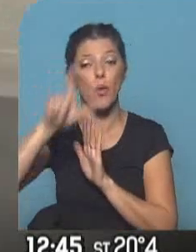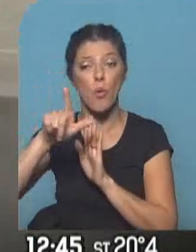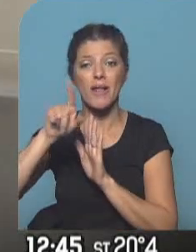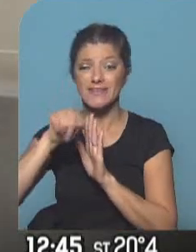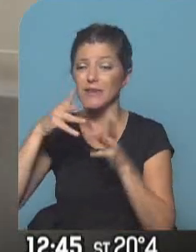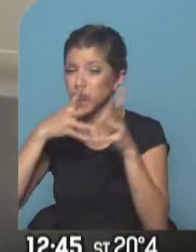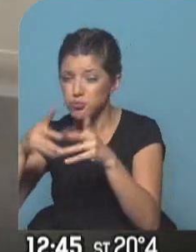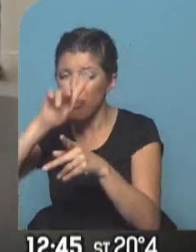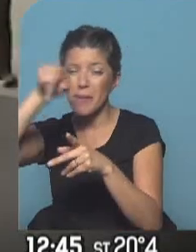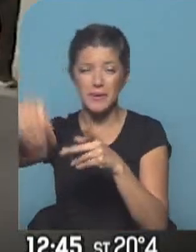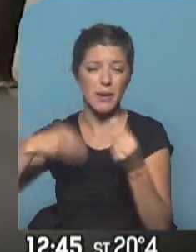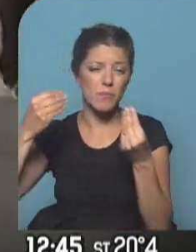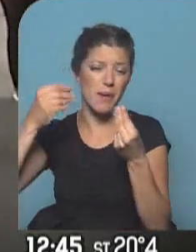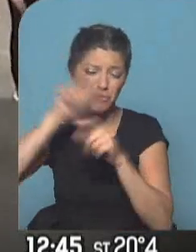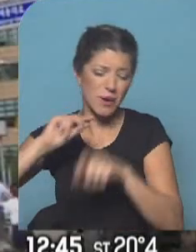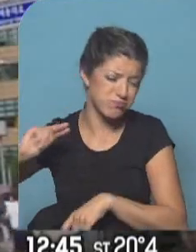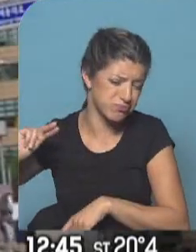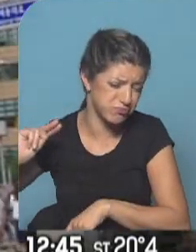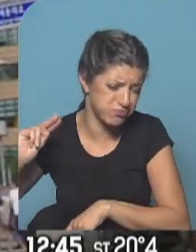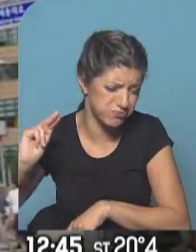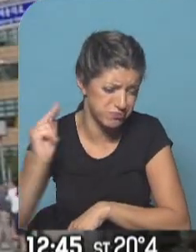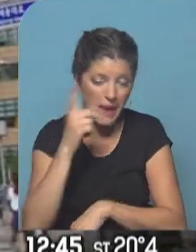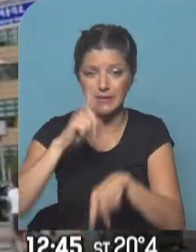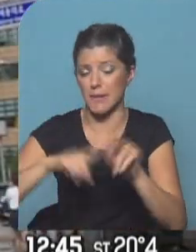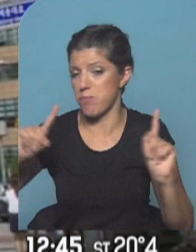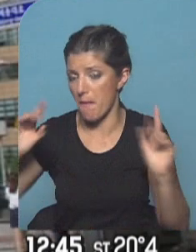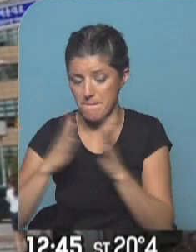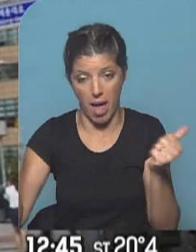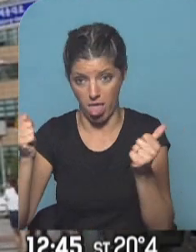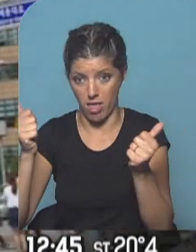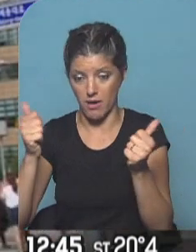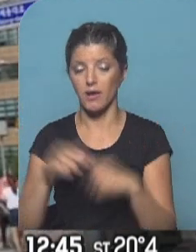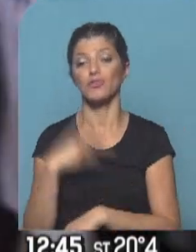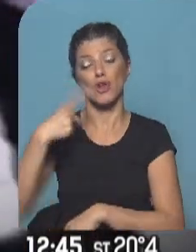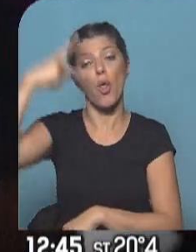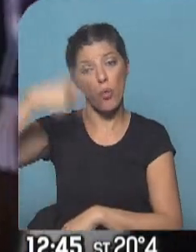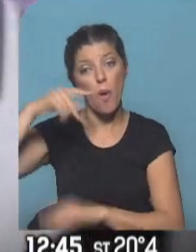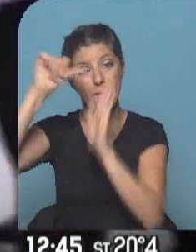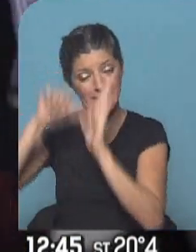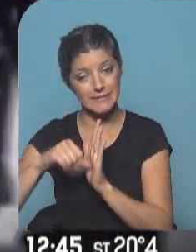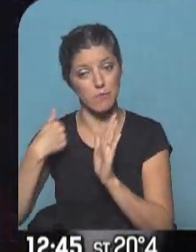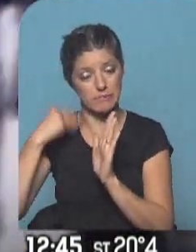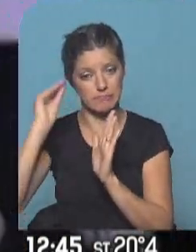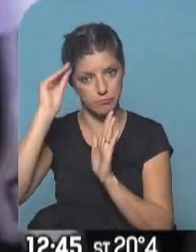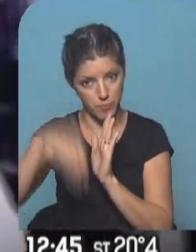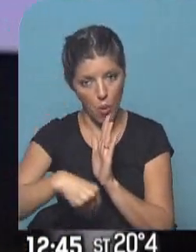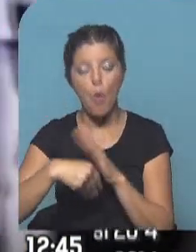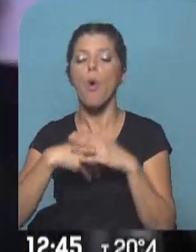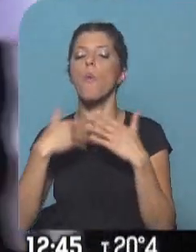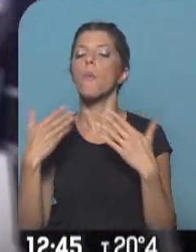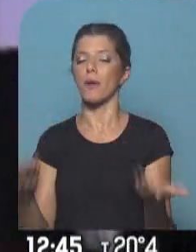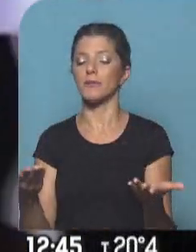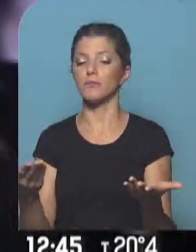miles de bajas civiles en pocos días. Ambas partes tienen mucho que perder. Por eso, aunque nunca se